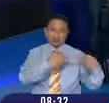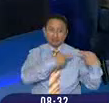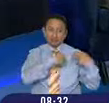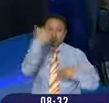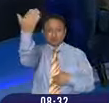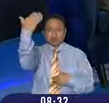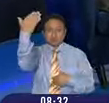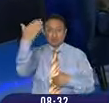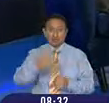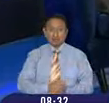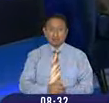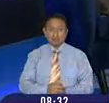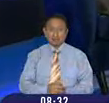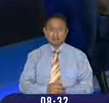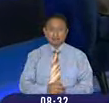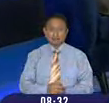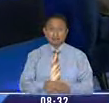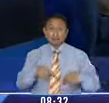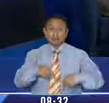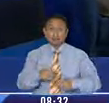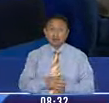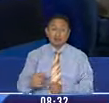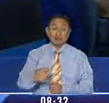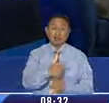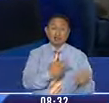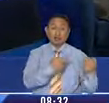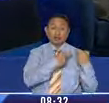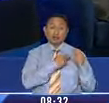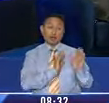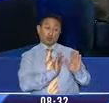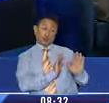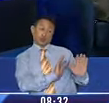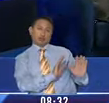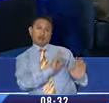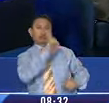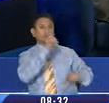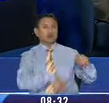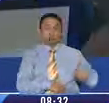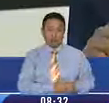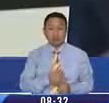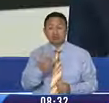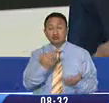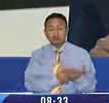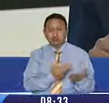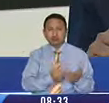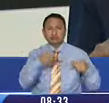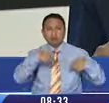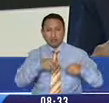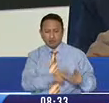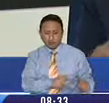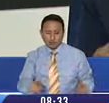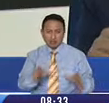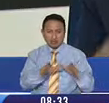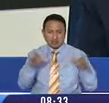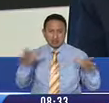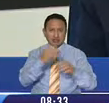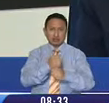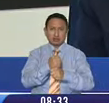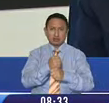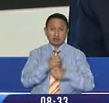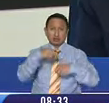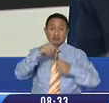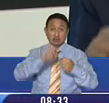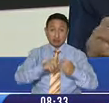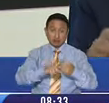alcalde, Roberto. No se puede deslindar estas responsabilidades. Por lo tanto, hay que reunirse ahí, ver cómo está el plan maestro de seguridad para